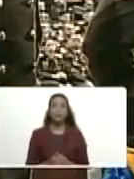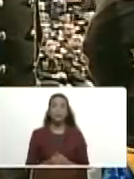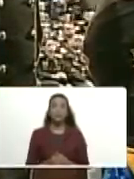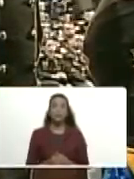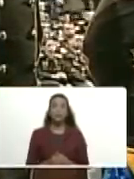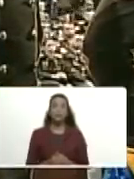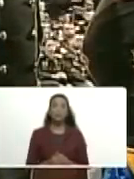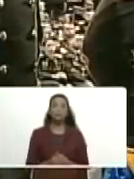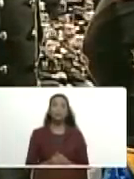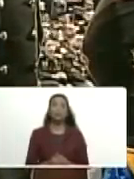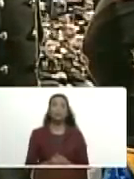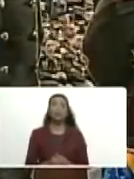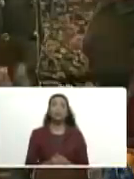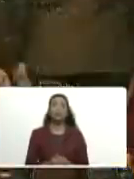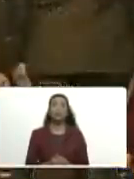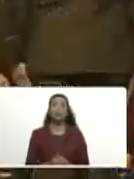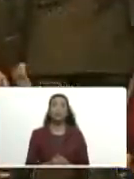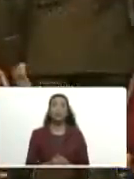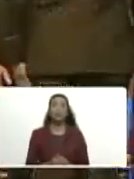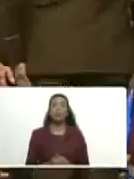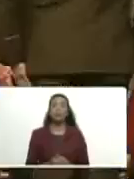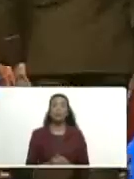Armada Nacional Bolivariana.